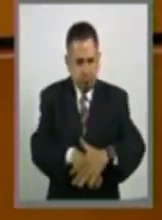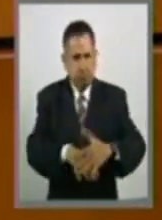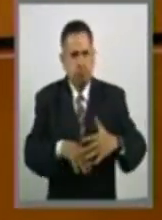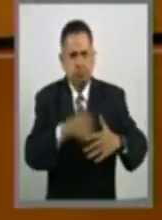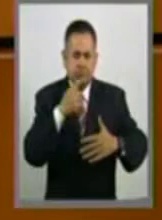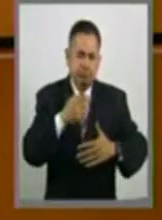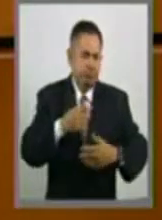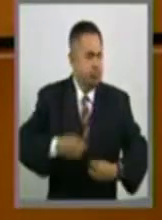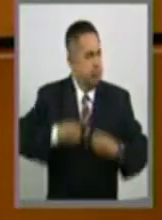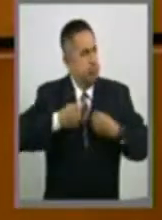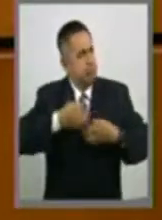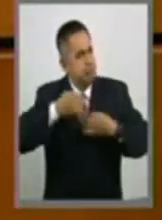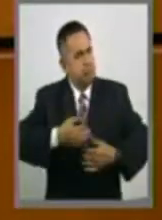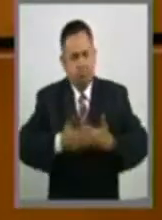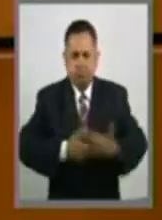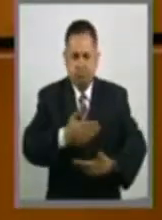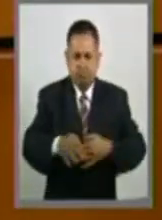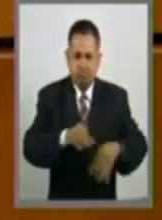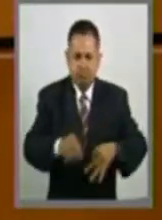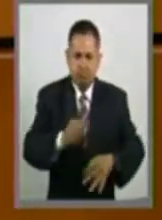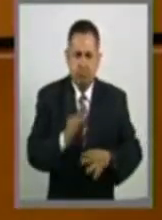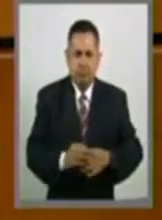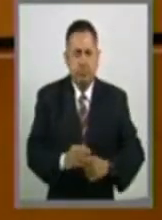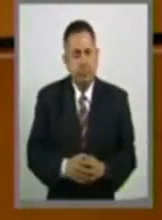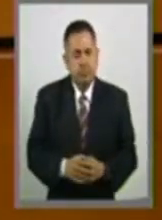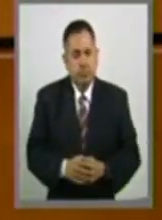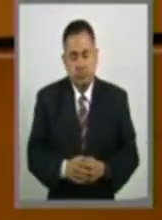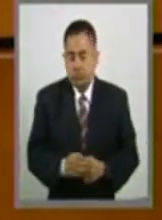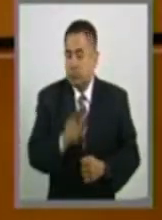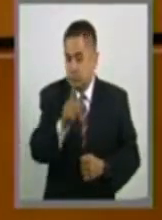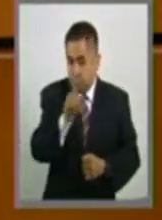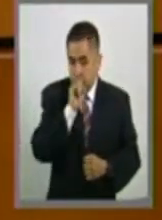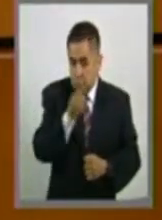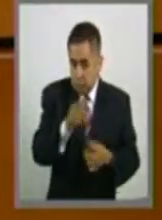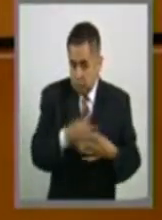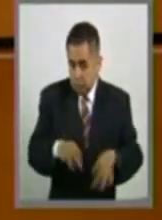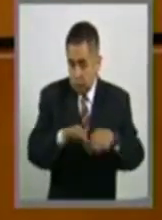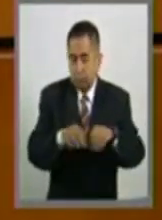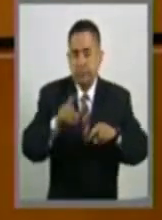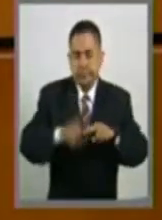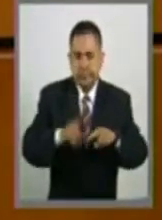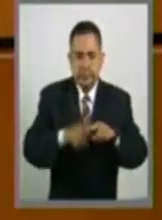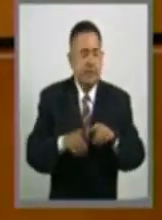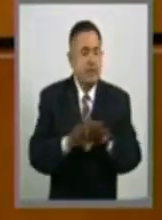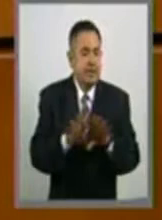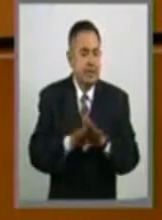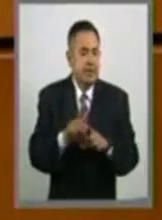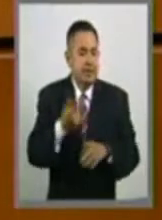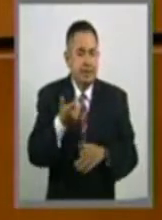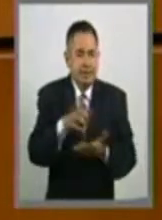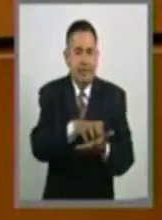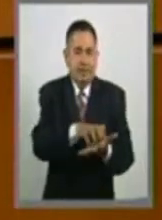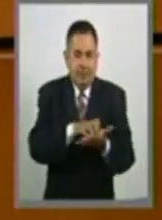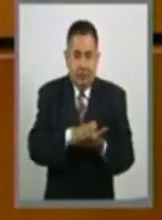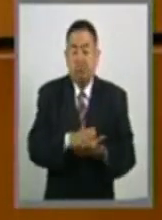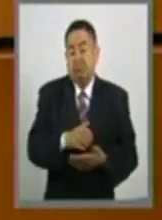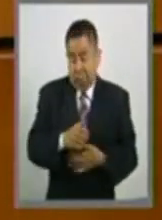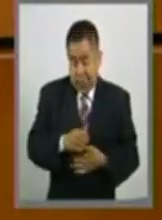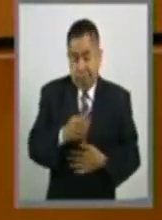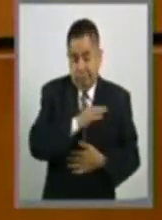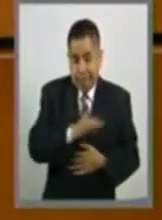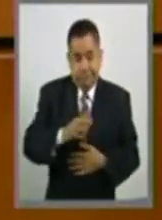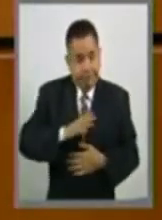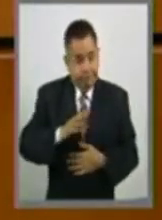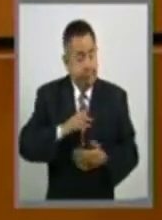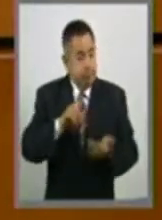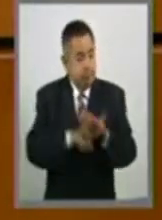digna y productiva. No menos importante es también el ahorro en recursos económicos que se